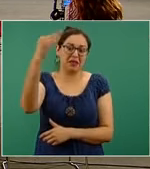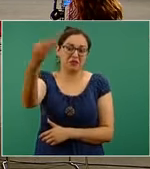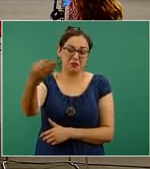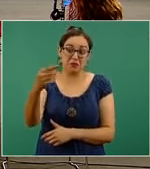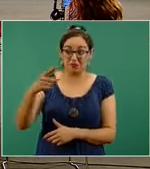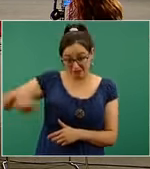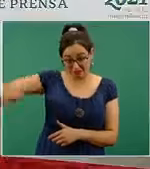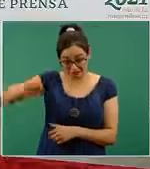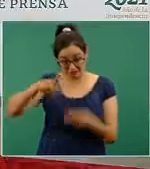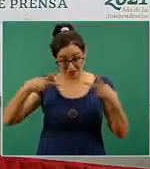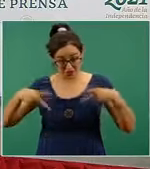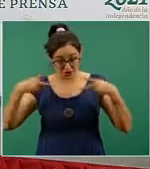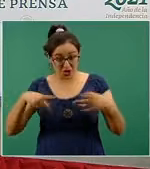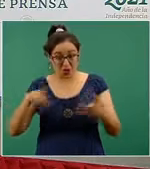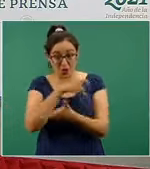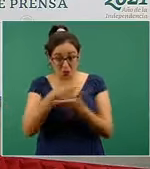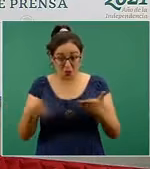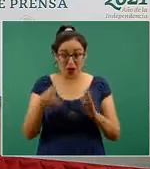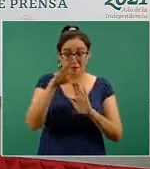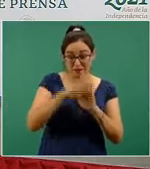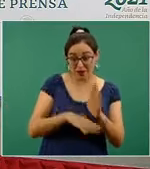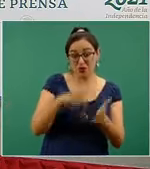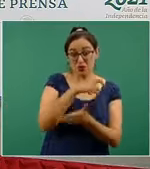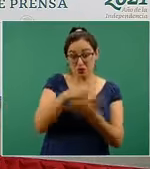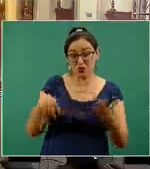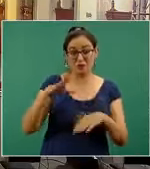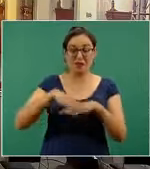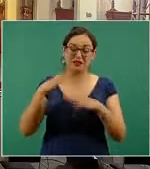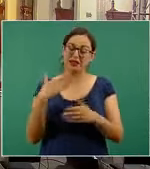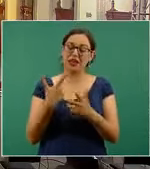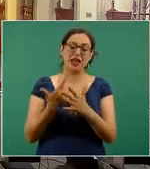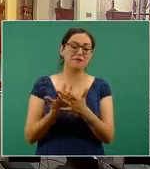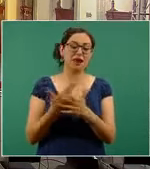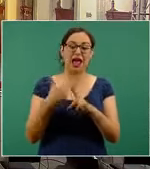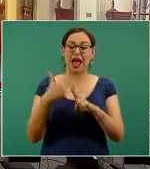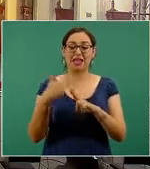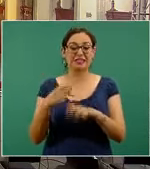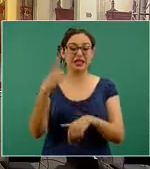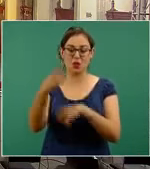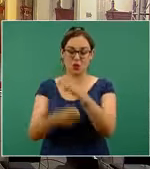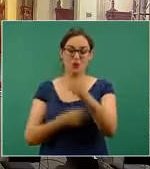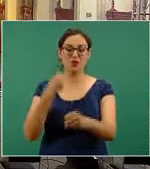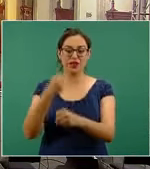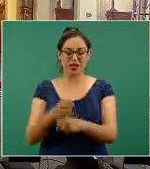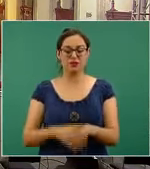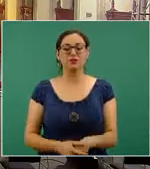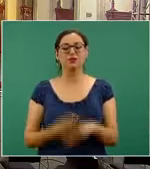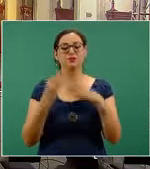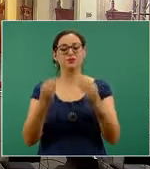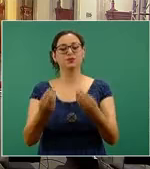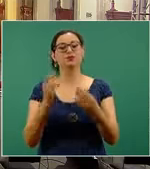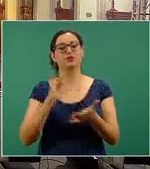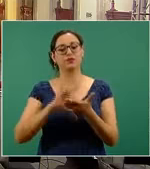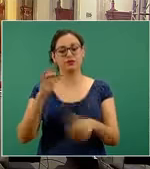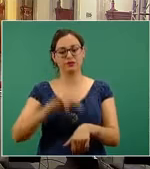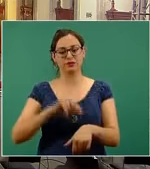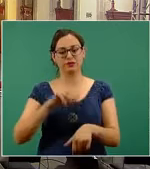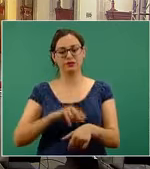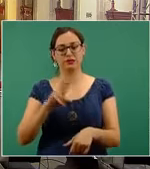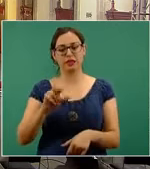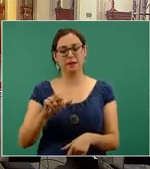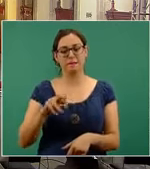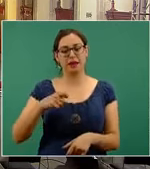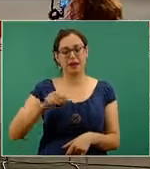y eso se verá posiblemente un año después. Muchas gracias, doctor Barquera, por su participación, por